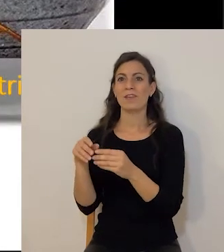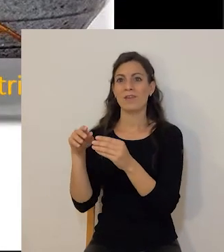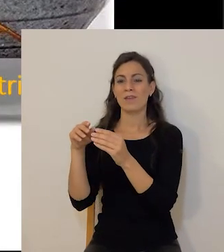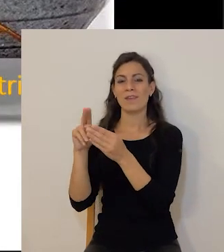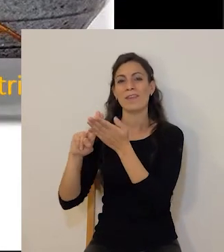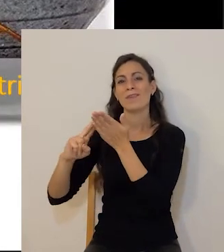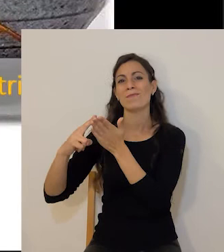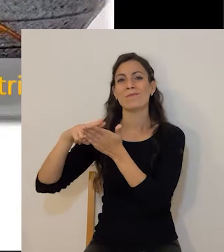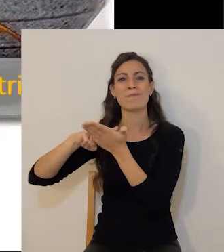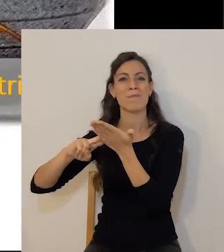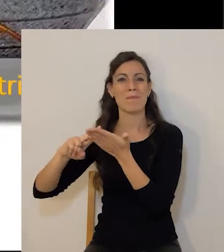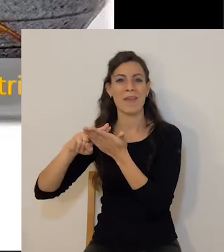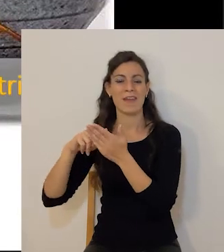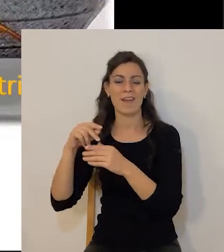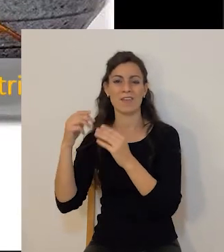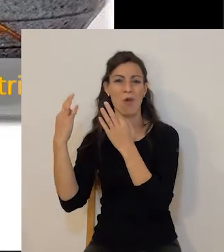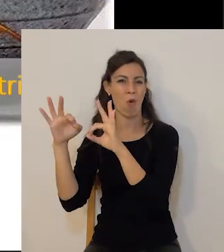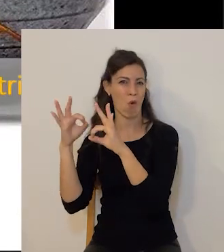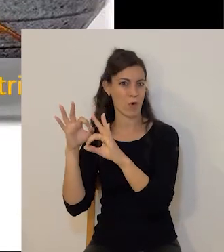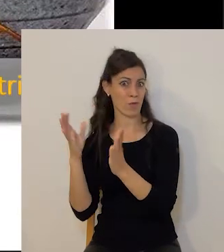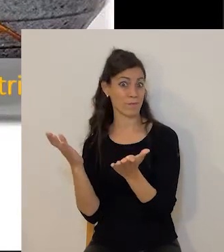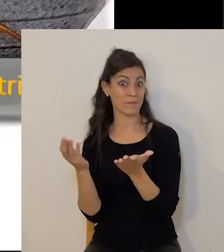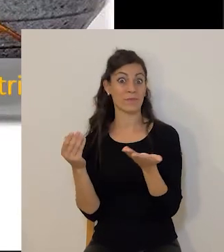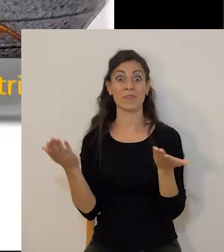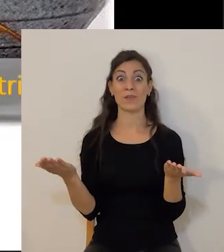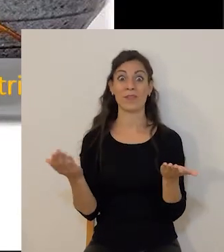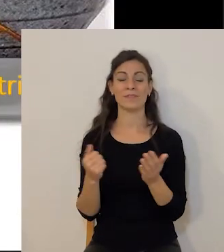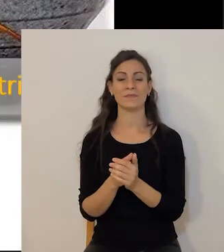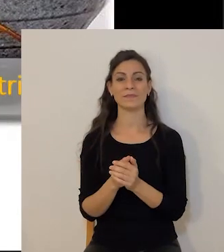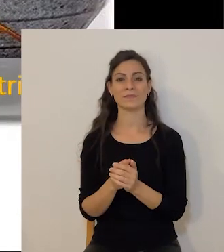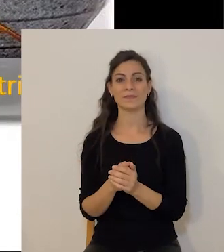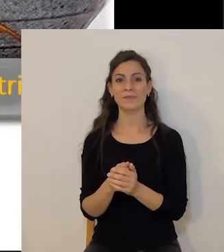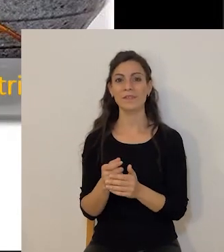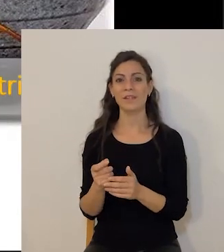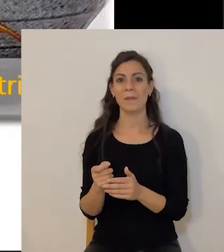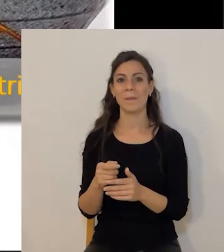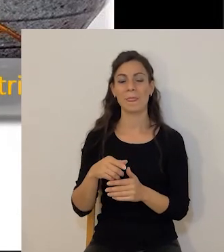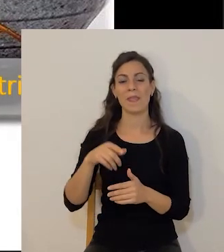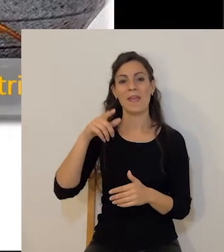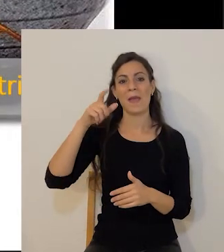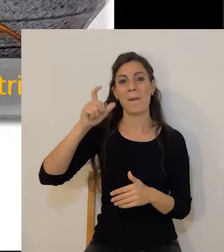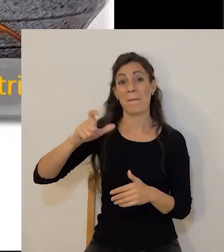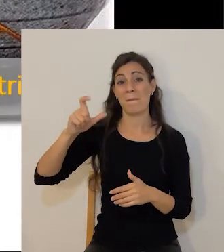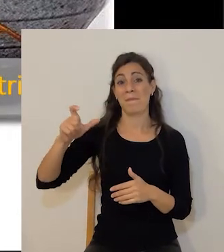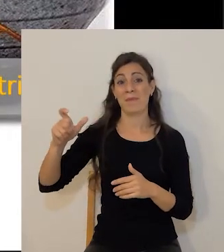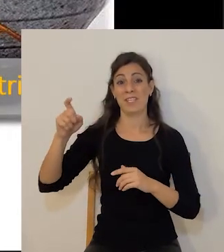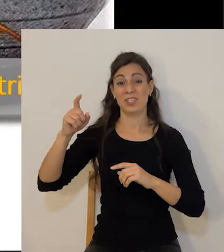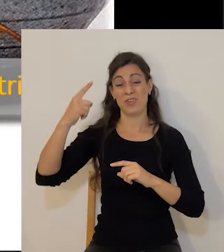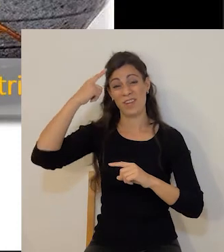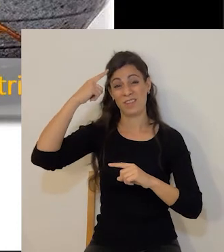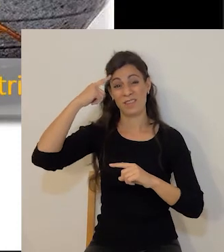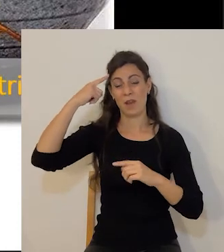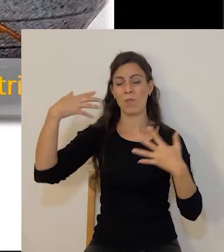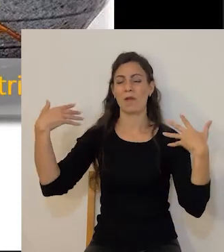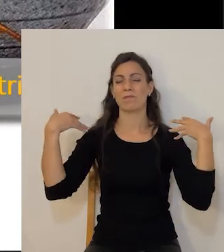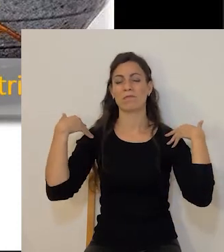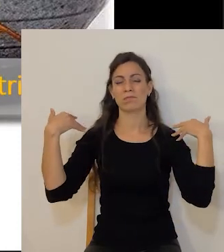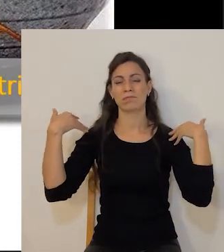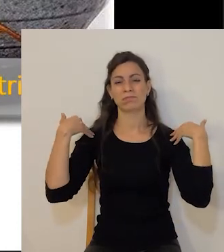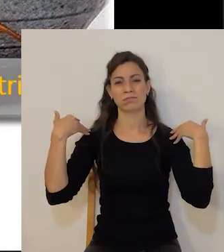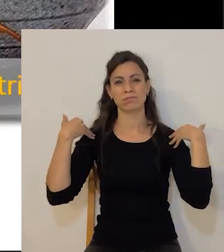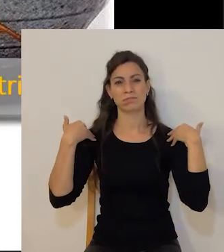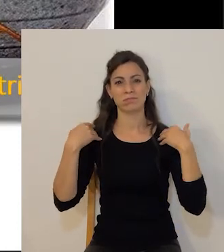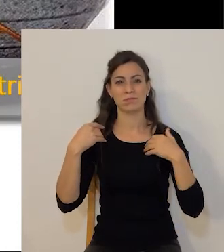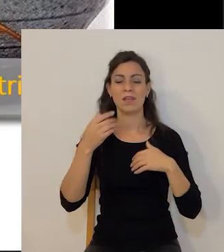oro. Fijaros, entonces para ellos también las personas que han sufrido un trauma ven